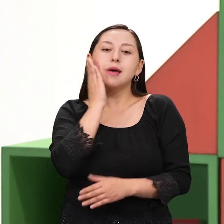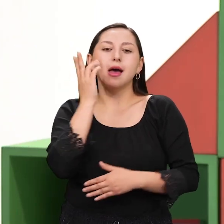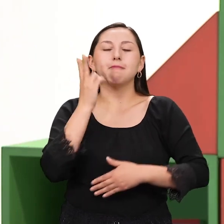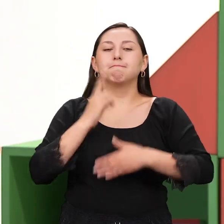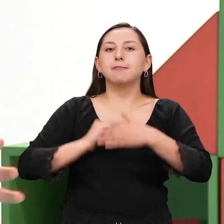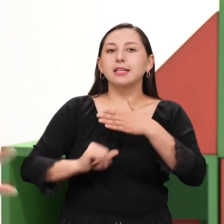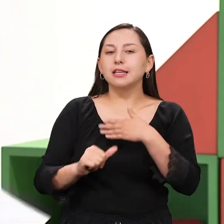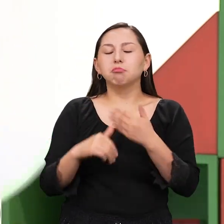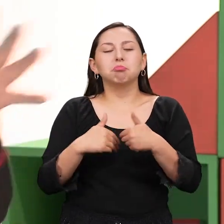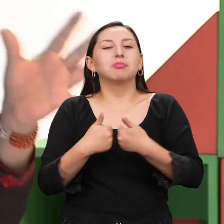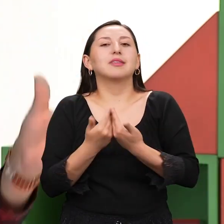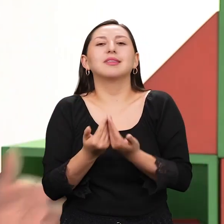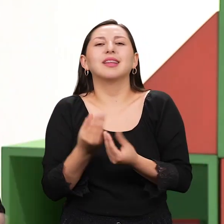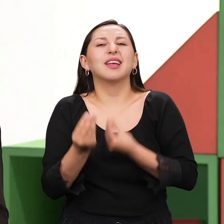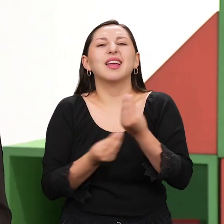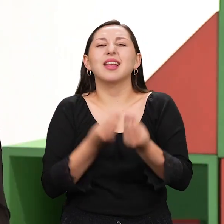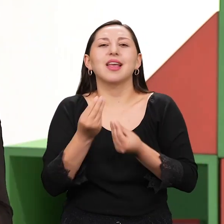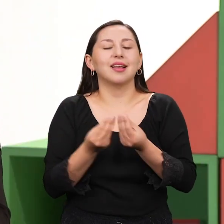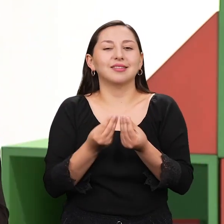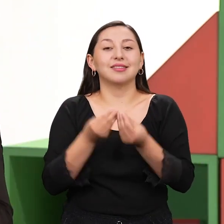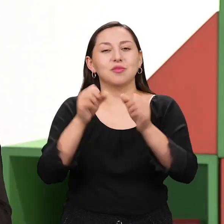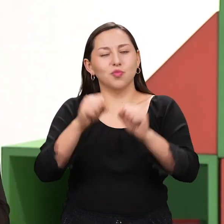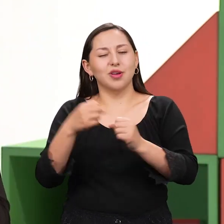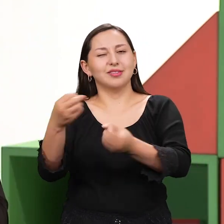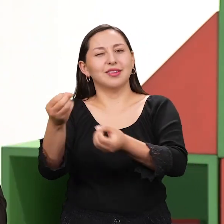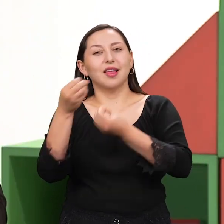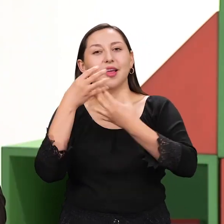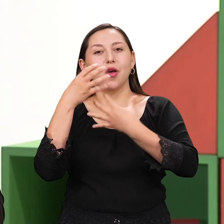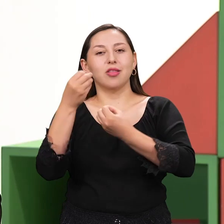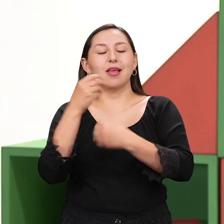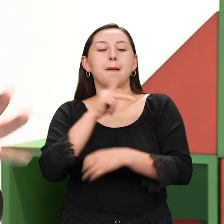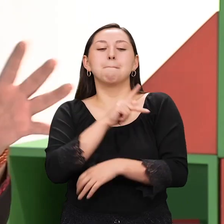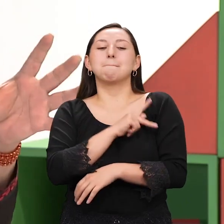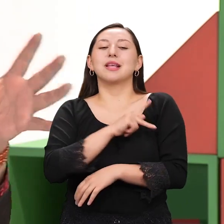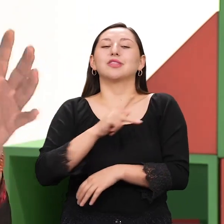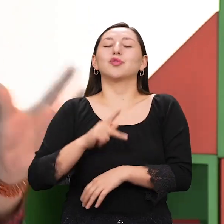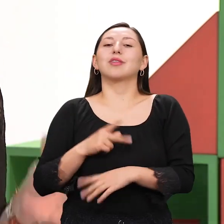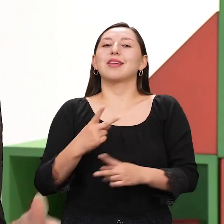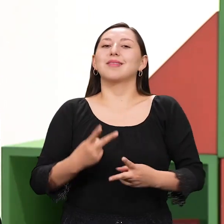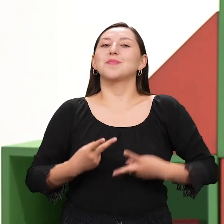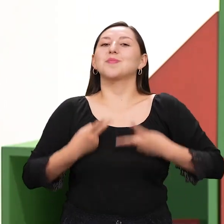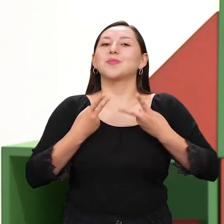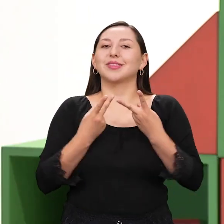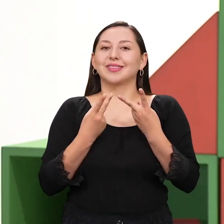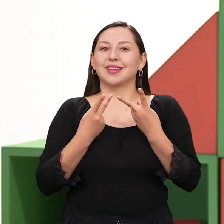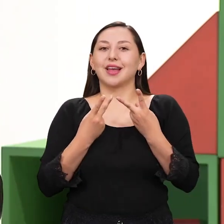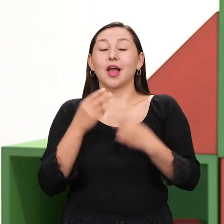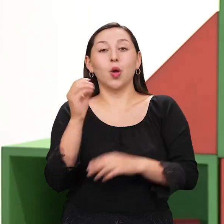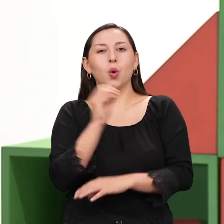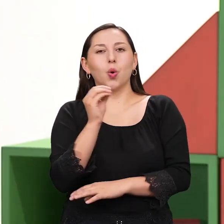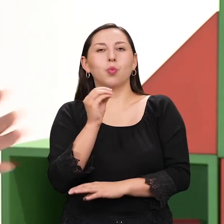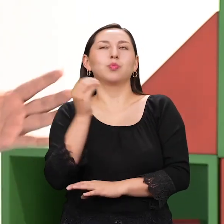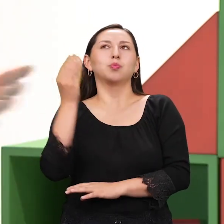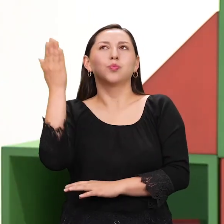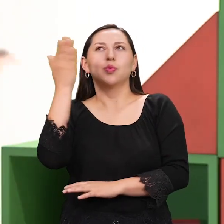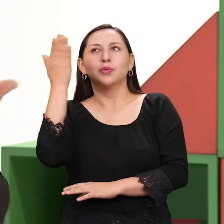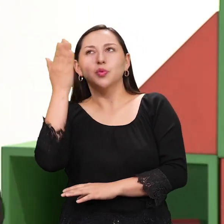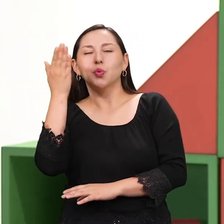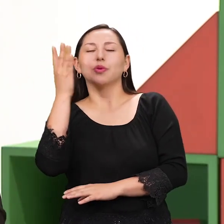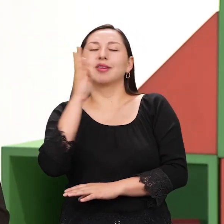lo haces? Cuéntanos un poquito de esta experiencia. ¿Hasta qué punto es Natalia la docente, Natalia la